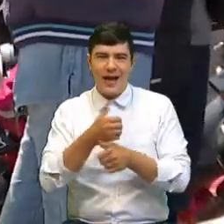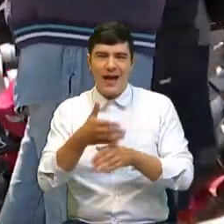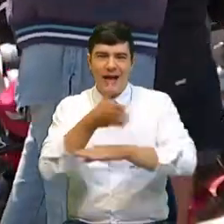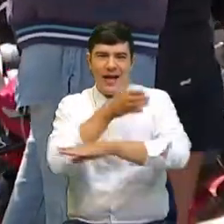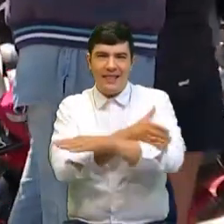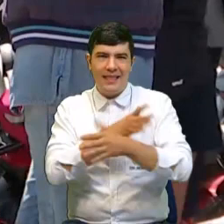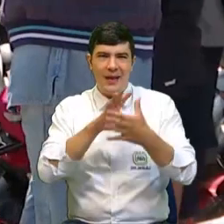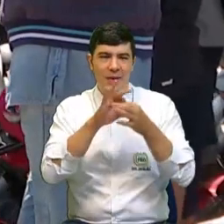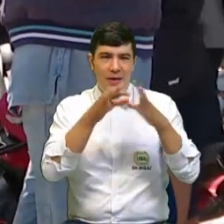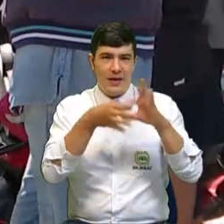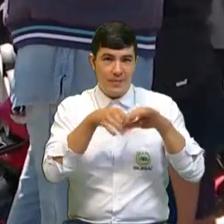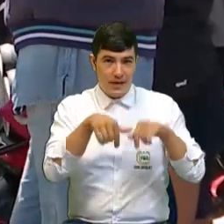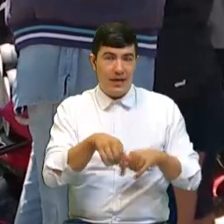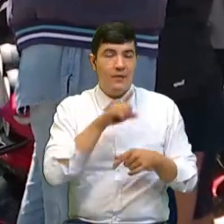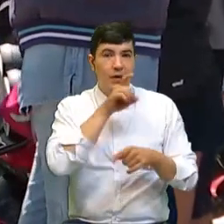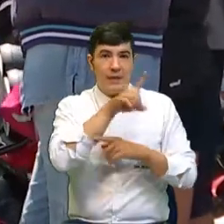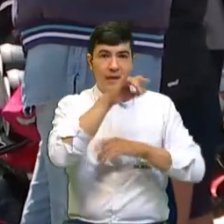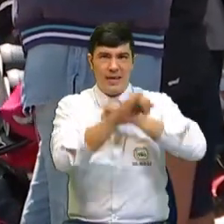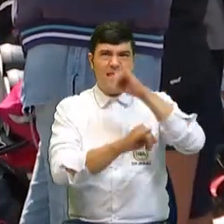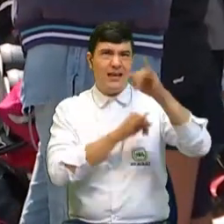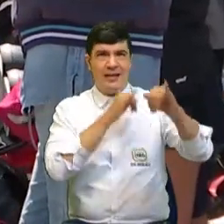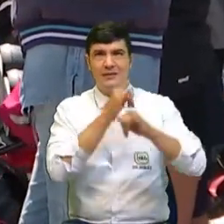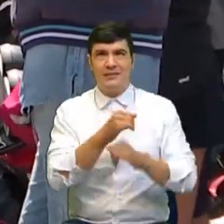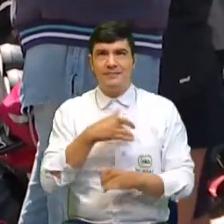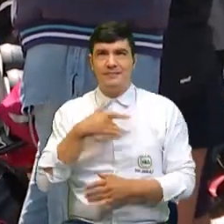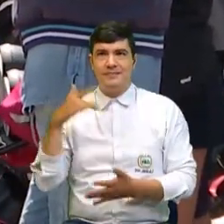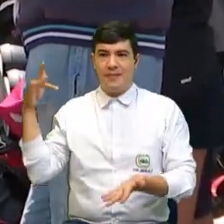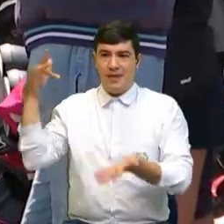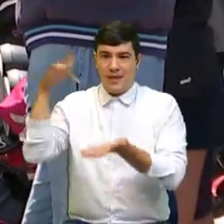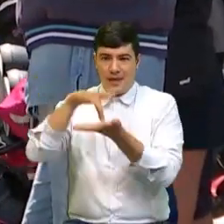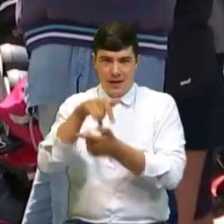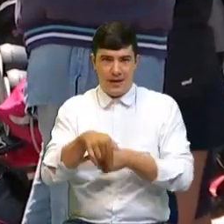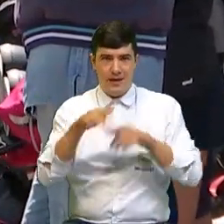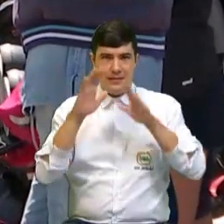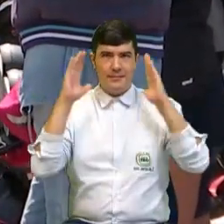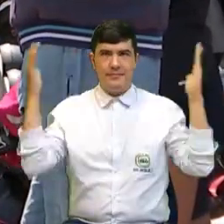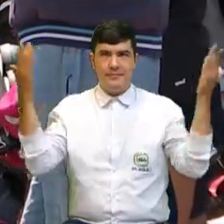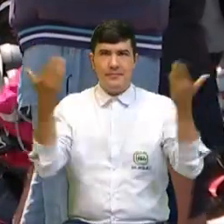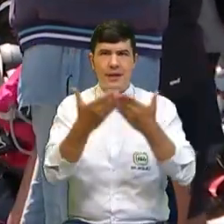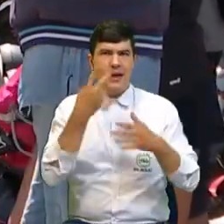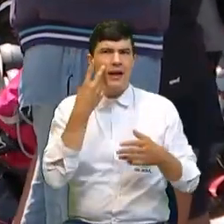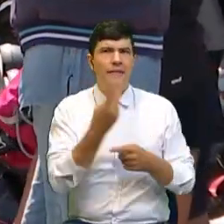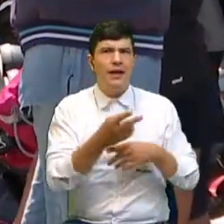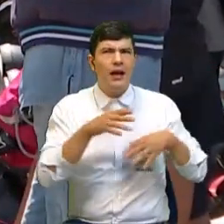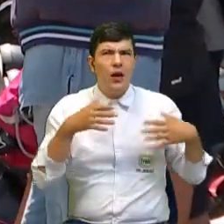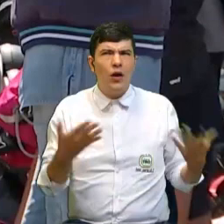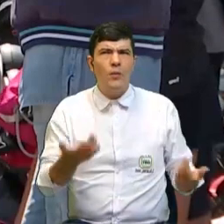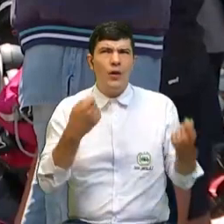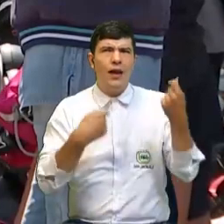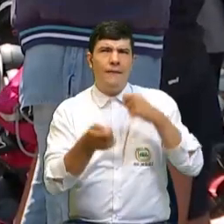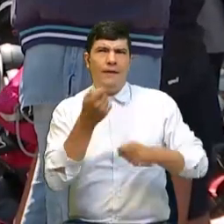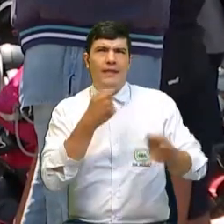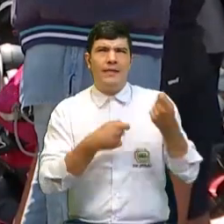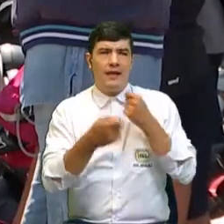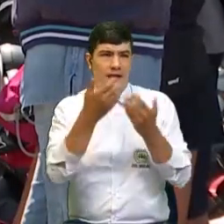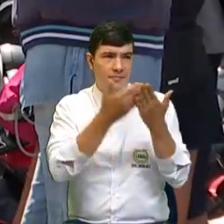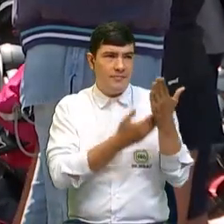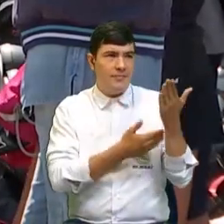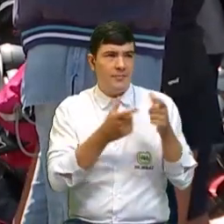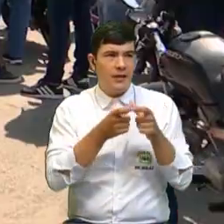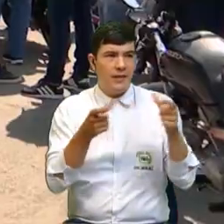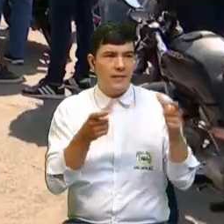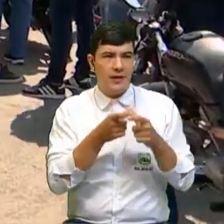santandereana bucaramanga más internacional que nunca nos vinimos al estadio departamental alfonso lópez para ver cómo está la venta de boletería en esta nota les